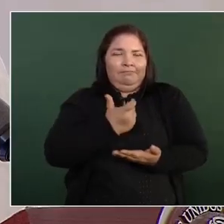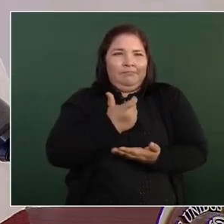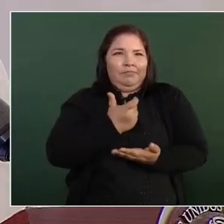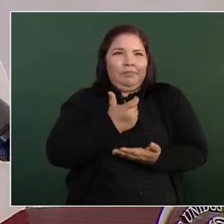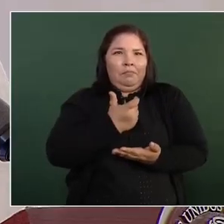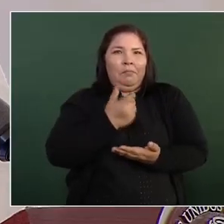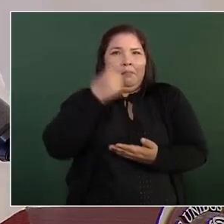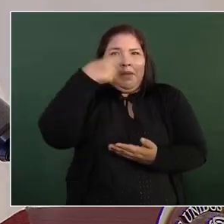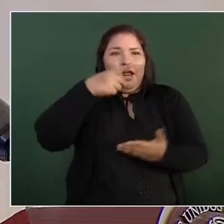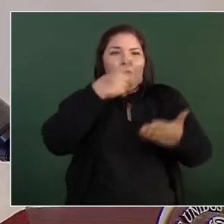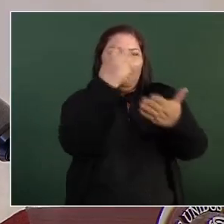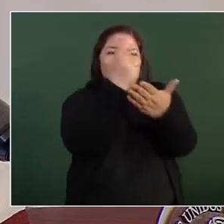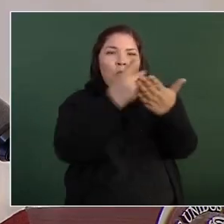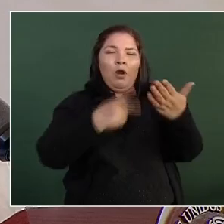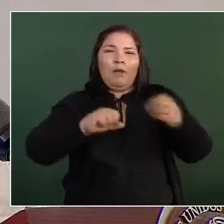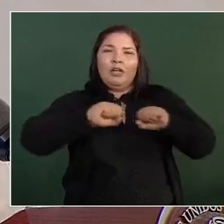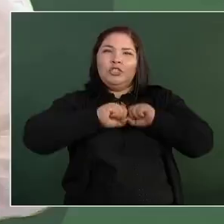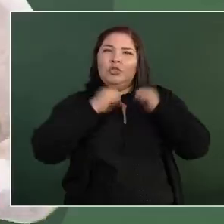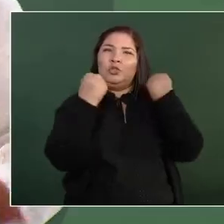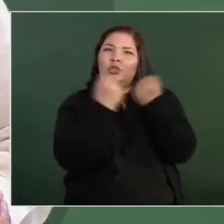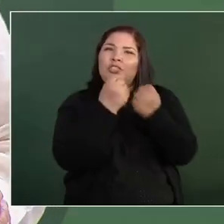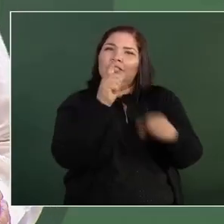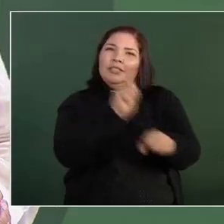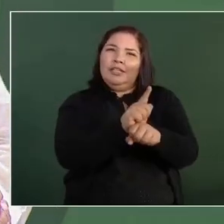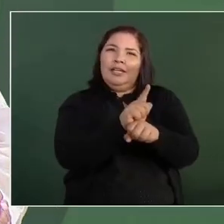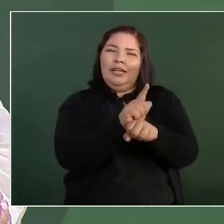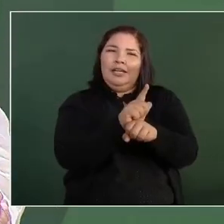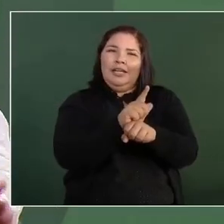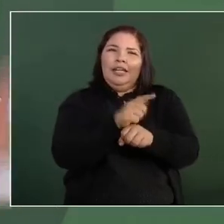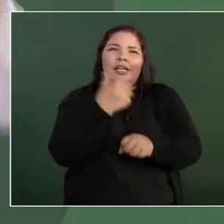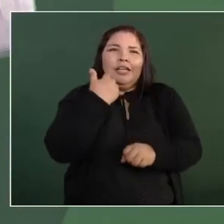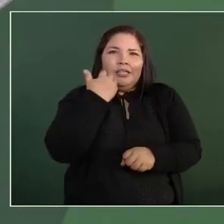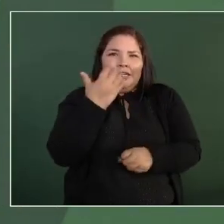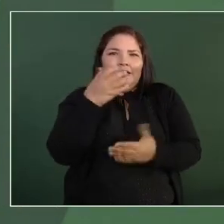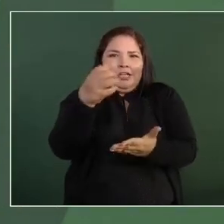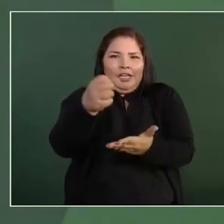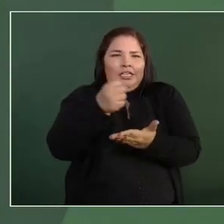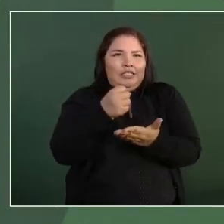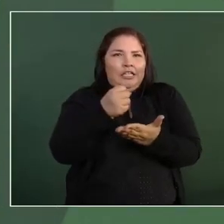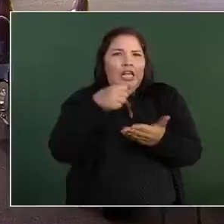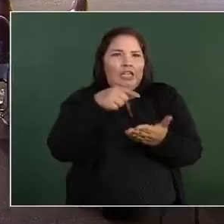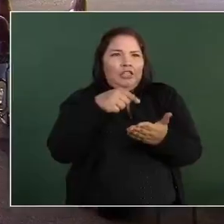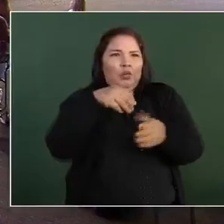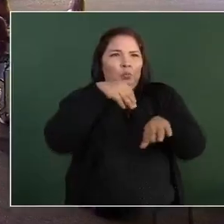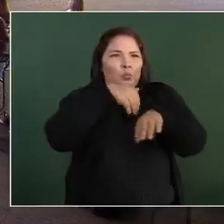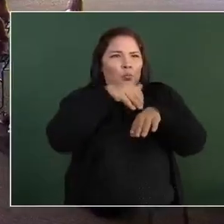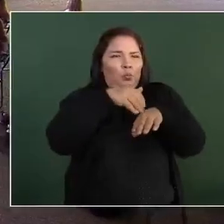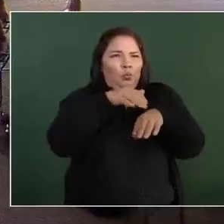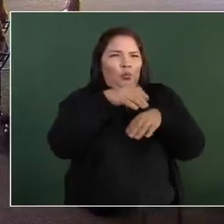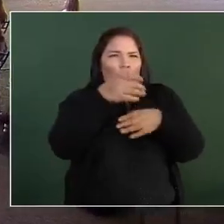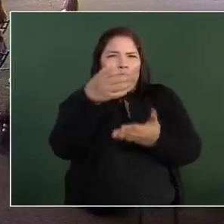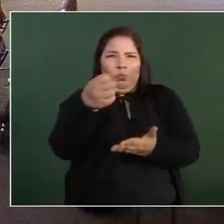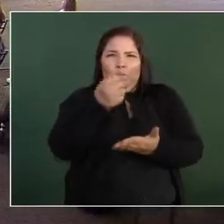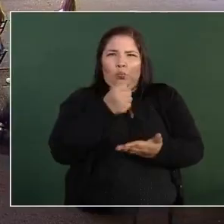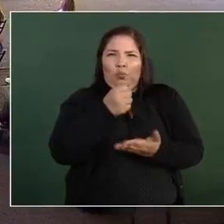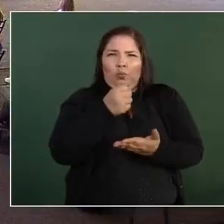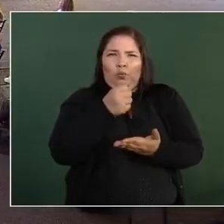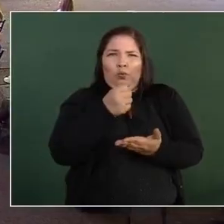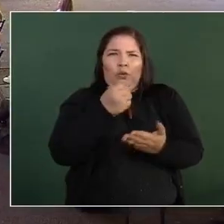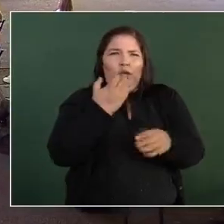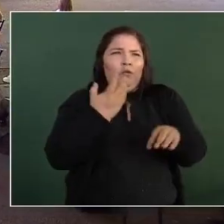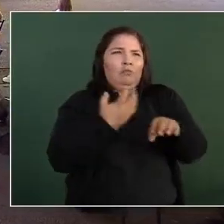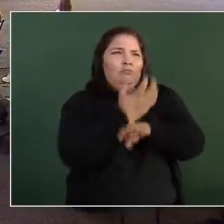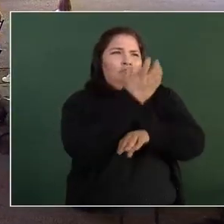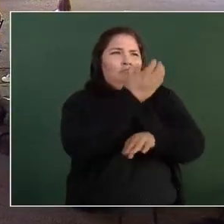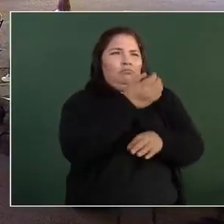los programas sociales. ¿Qué quiere decir? Que el presupuesto ya no es un número, que dice va para los estados un